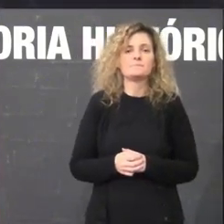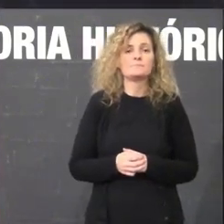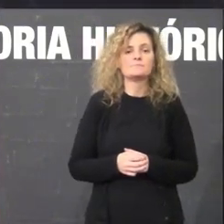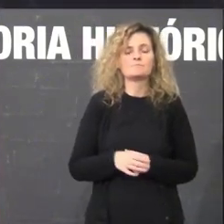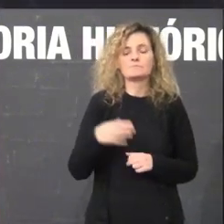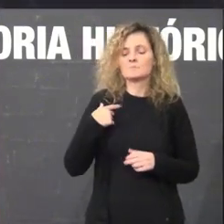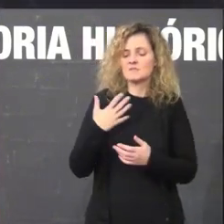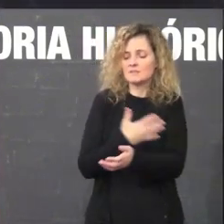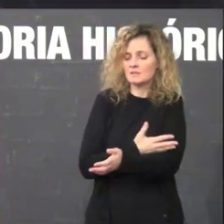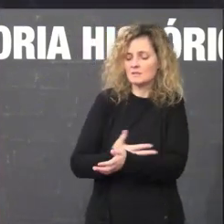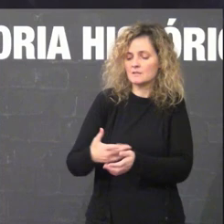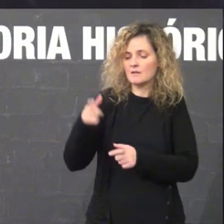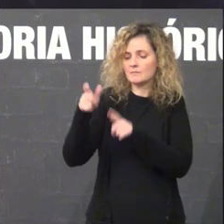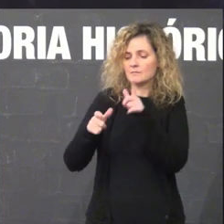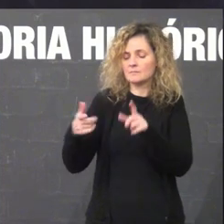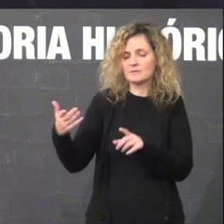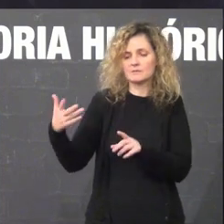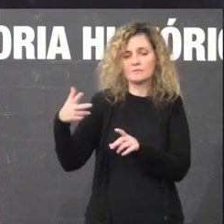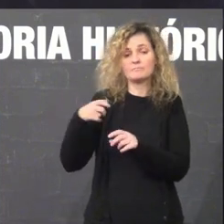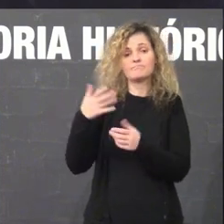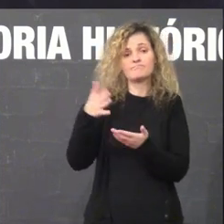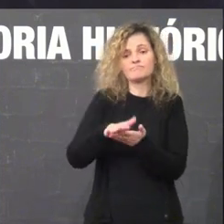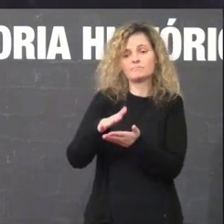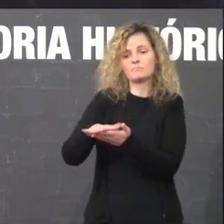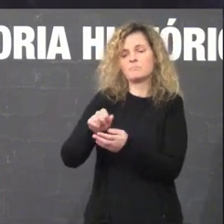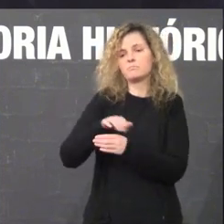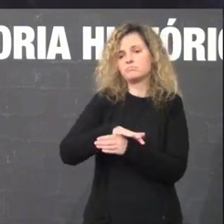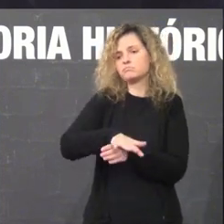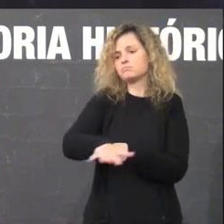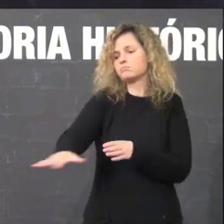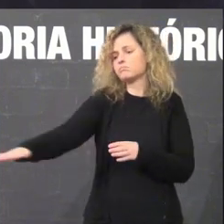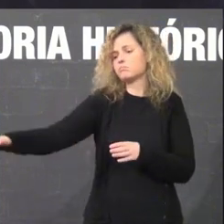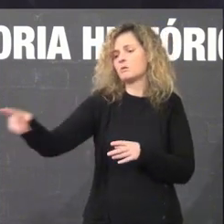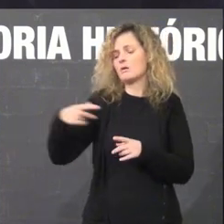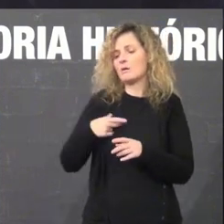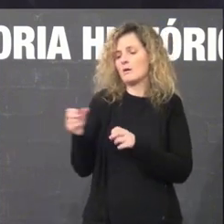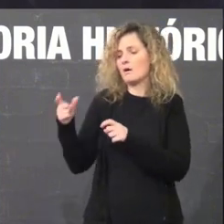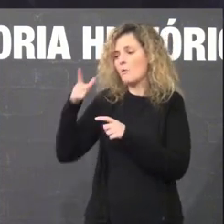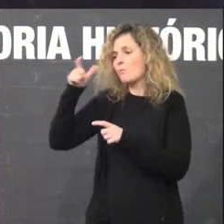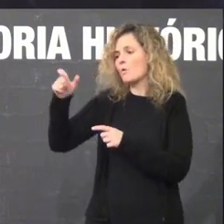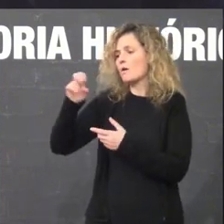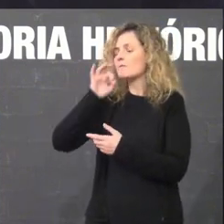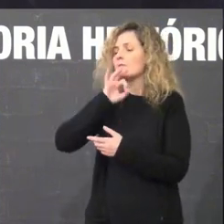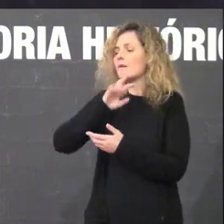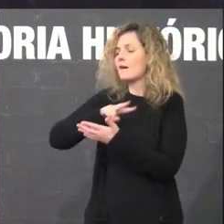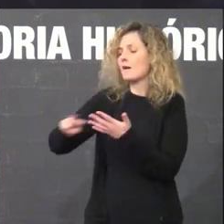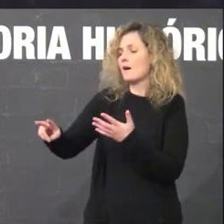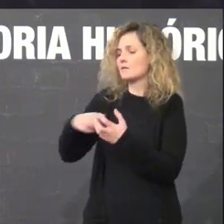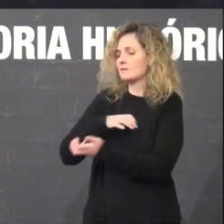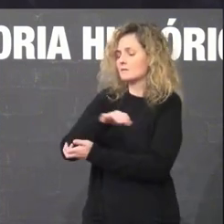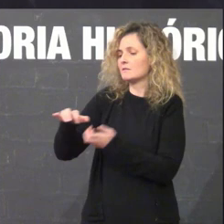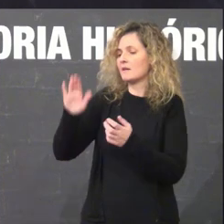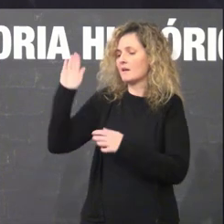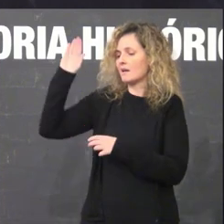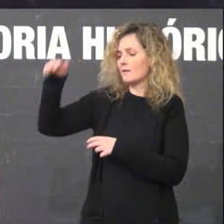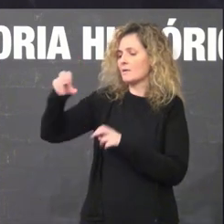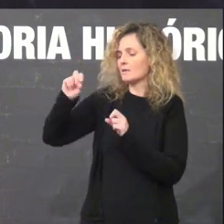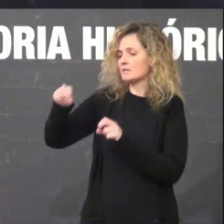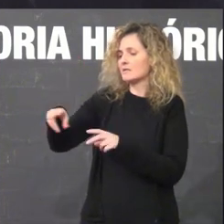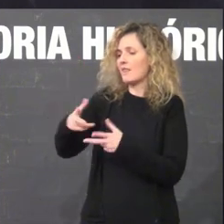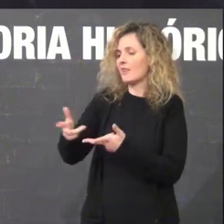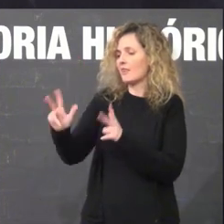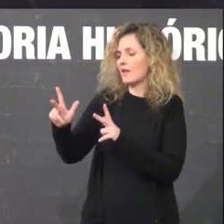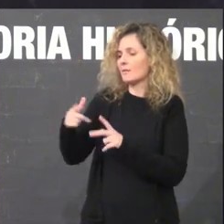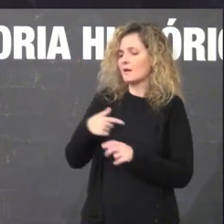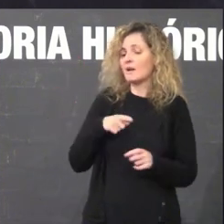Es mucha la sangre que los verdugos falangistas han derramado pretendiendo desposeer al pueblo Gallego de toda inquietud republicana y democrática pero